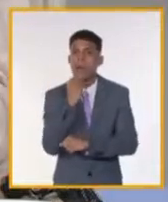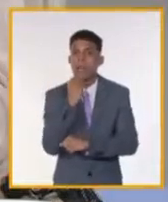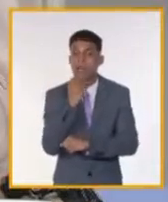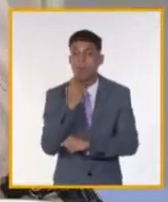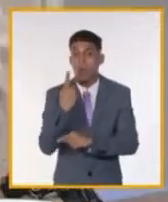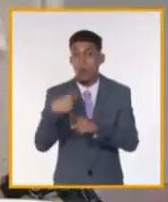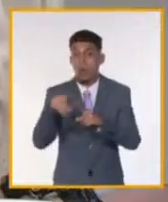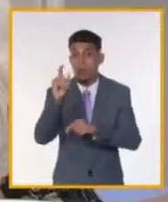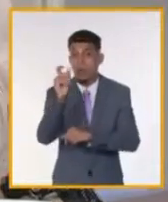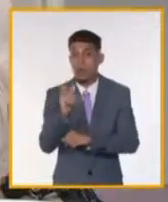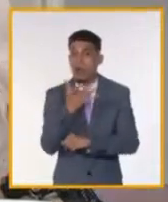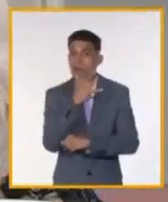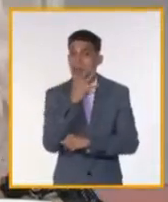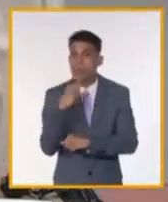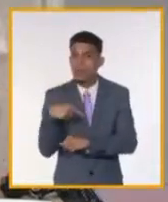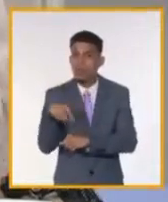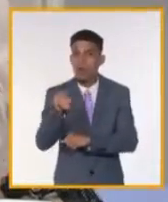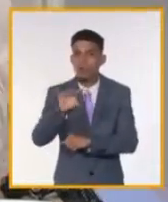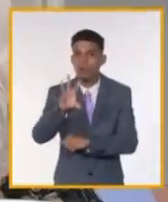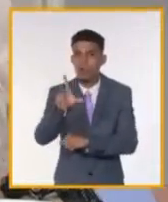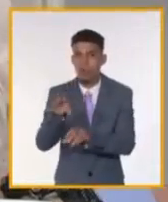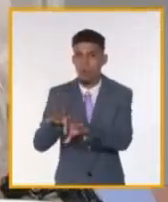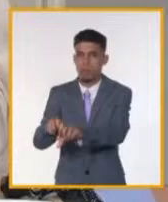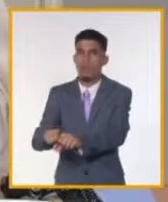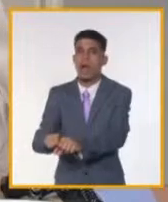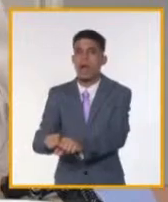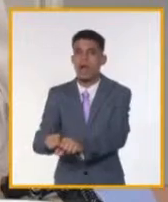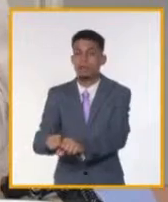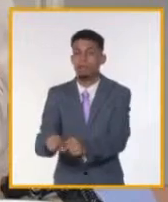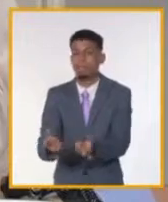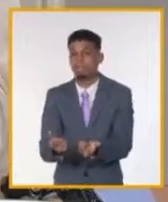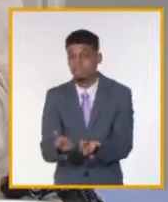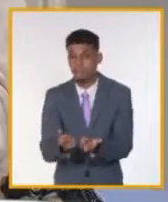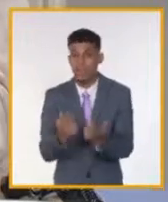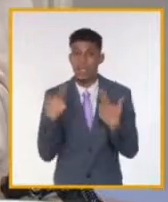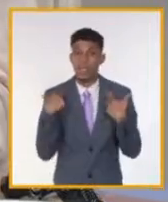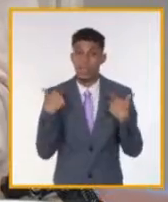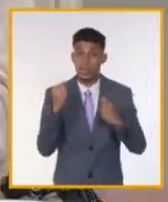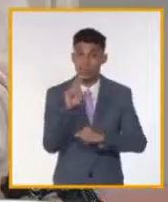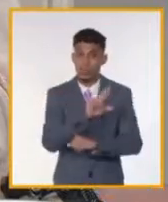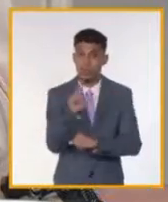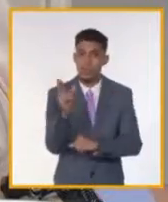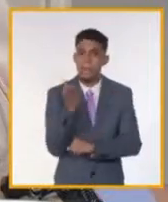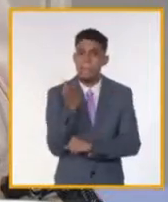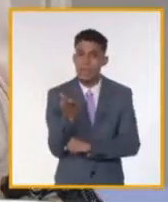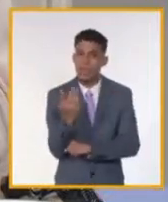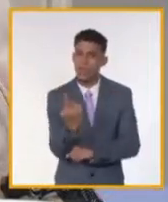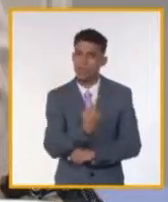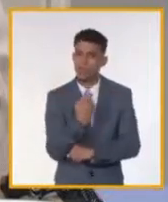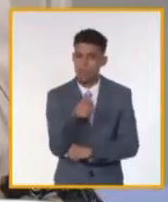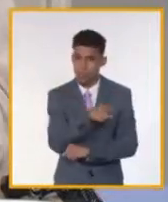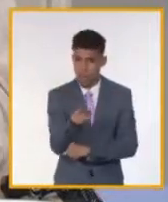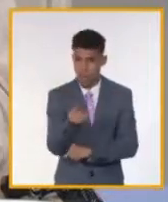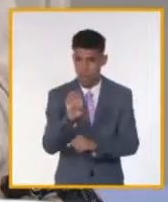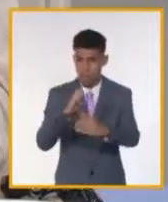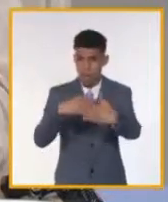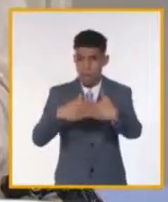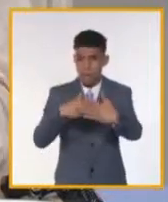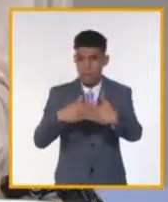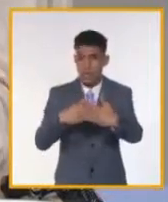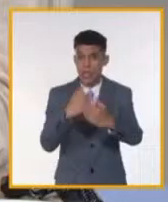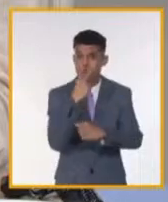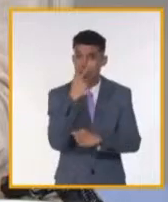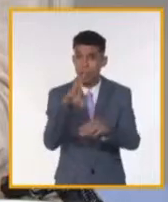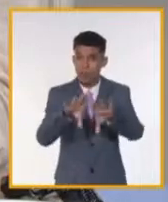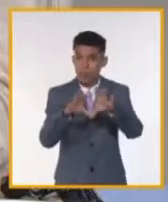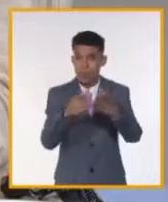Eso es una de las distorsiones que la dirección de la revolución nos está pidiendo que atendamos. Por eso es que nosotros hemos desarrollado